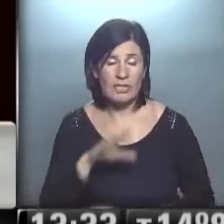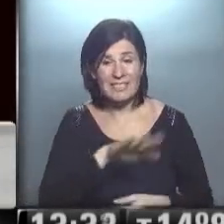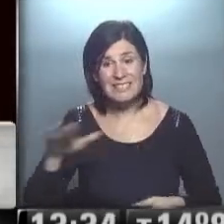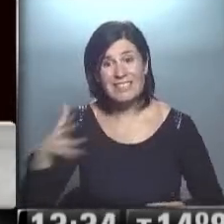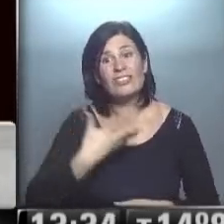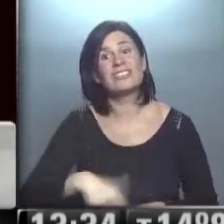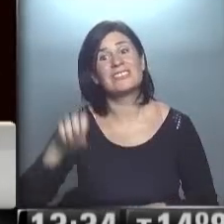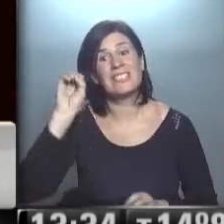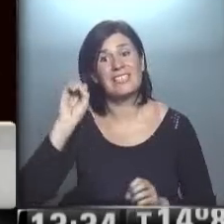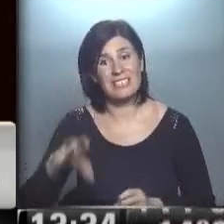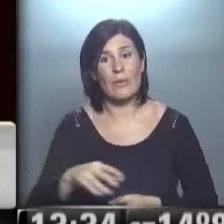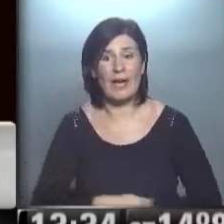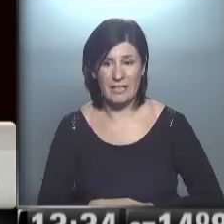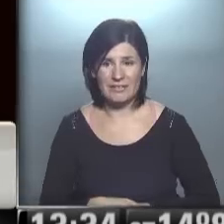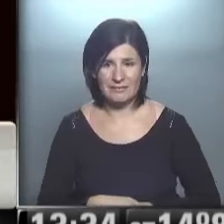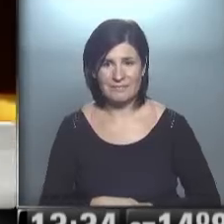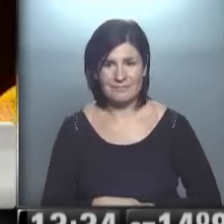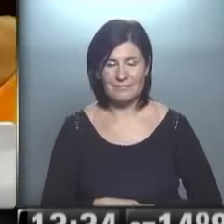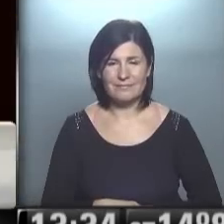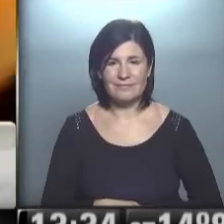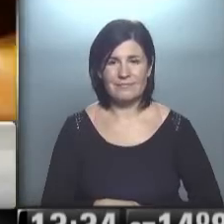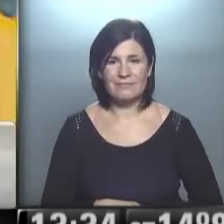chicos aquí en la Argentina.